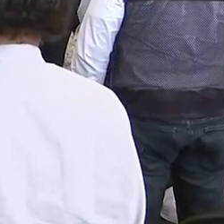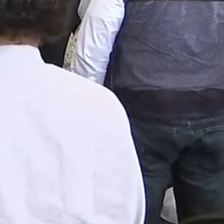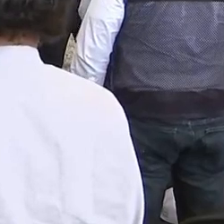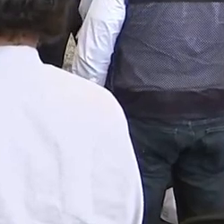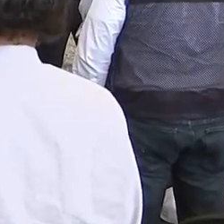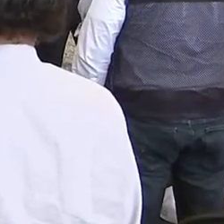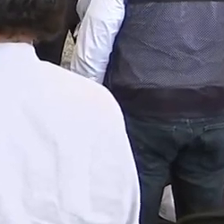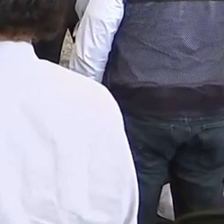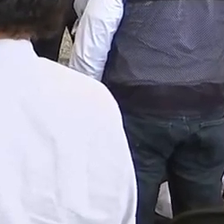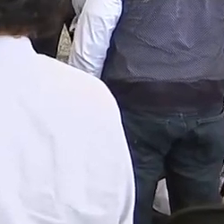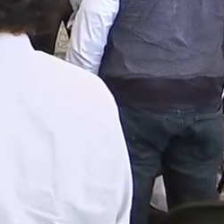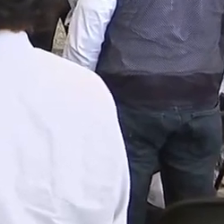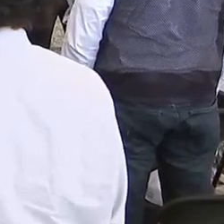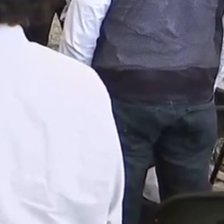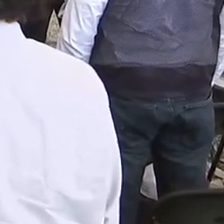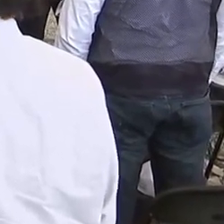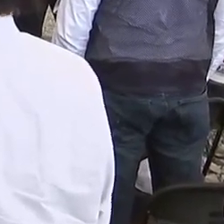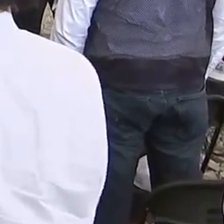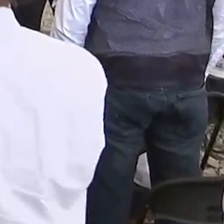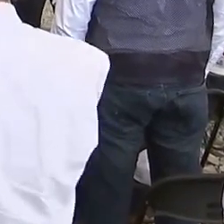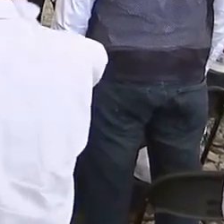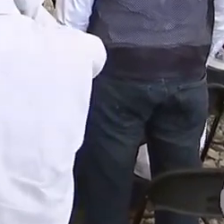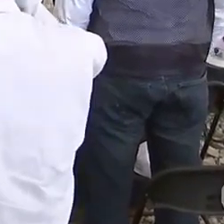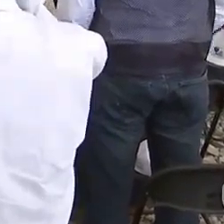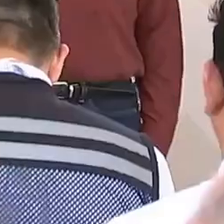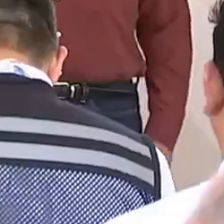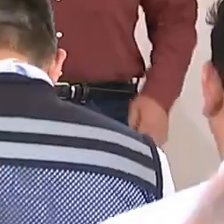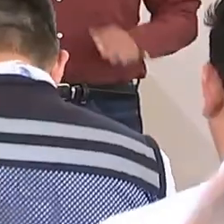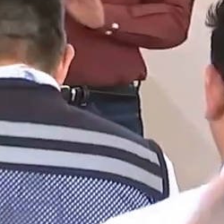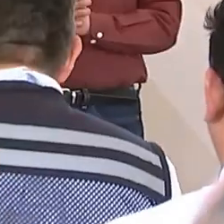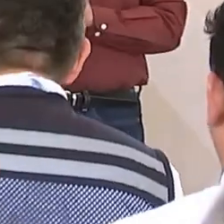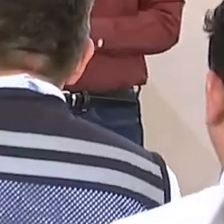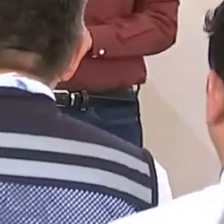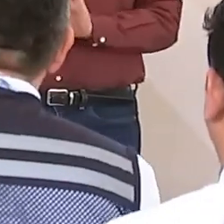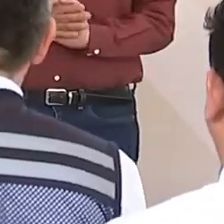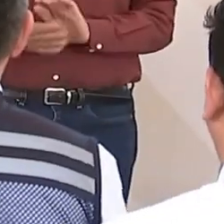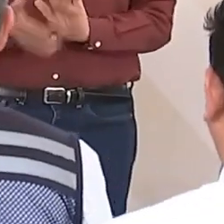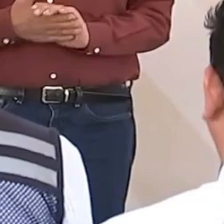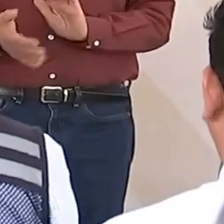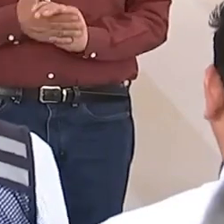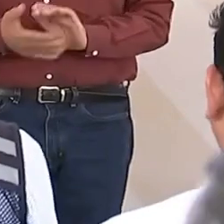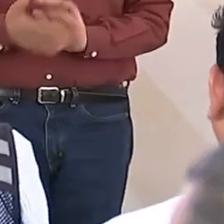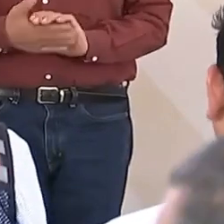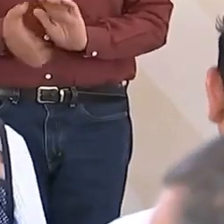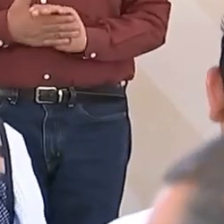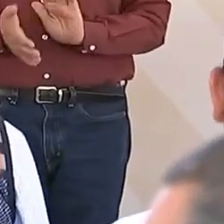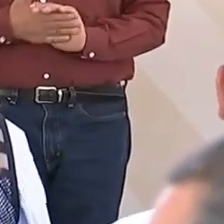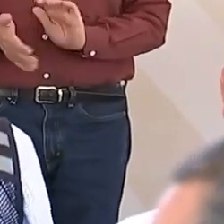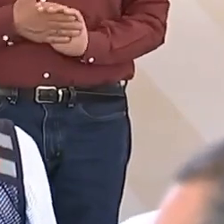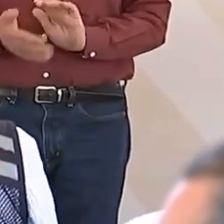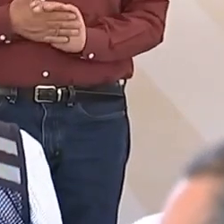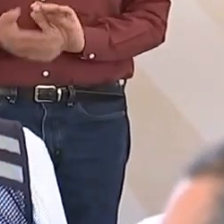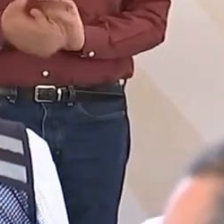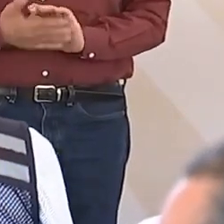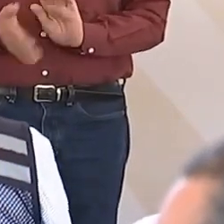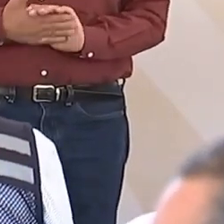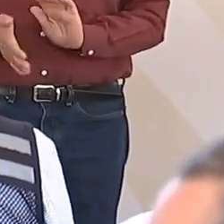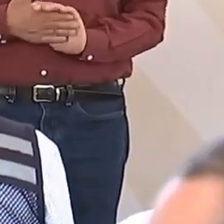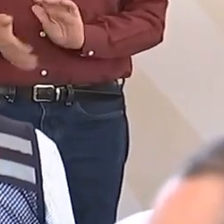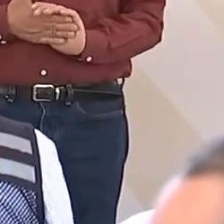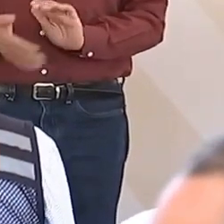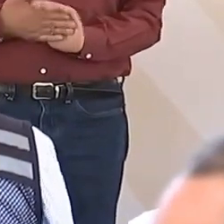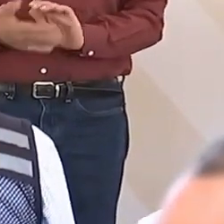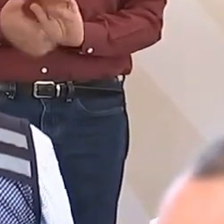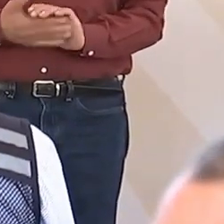De esta manera concluye este evento. Se despide de ustedes el presidente de los Estados Unidos mexicanos, licenciado Andrés